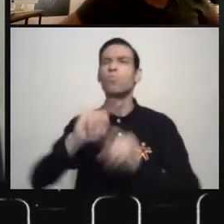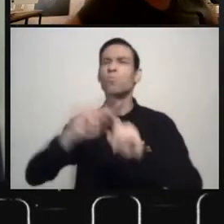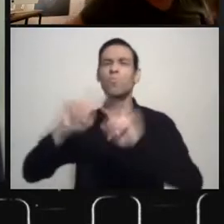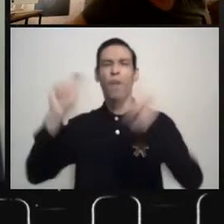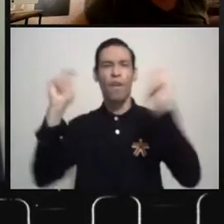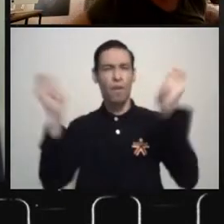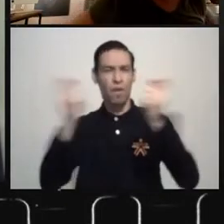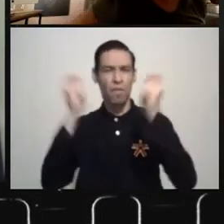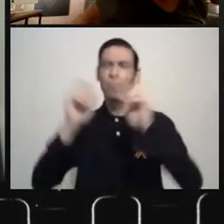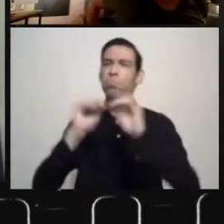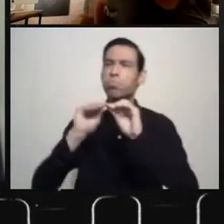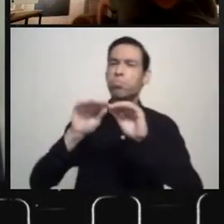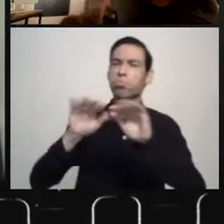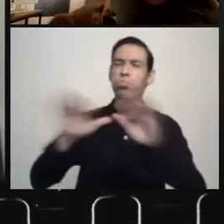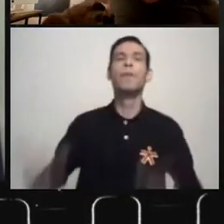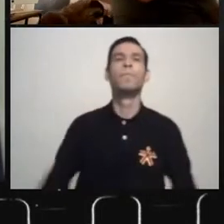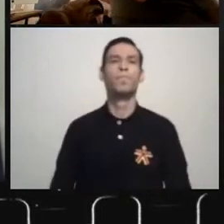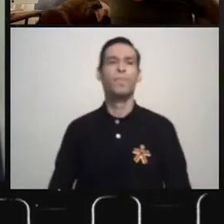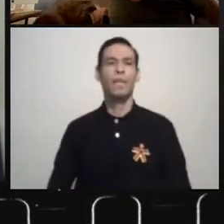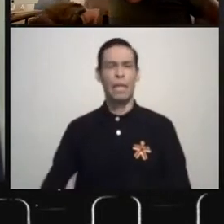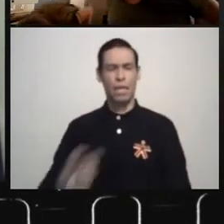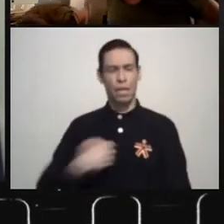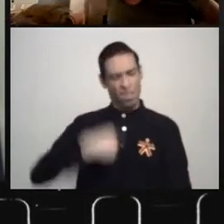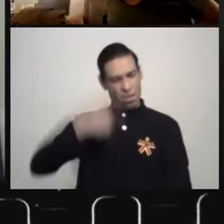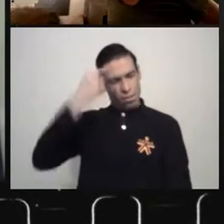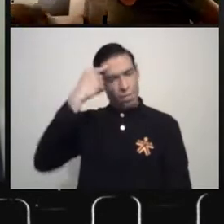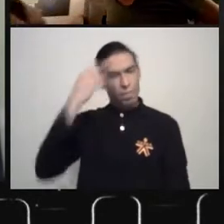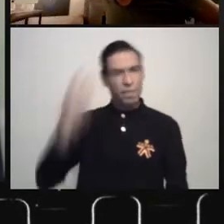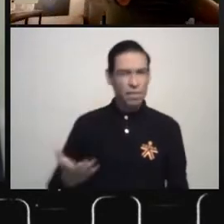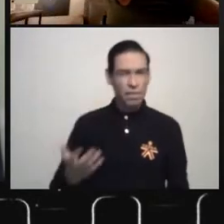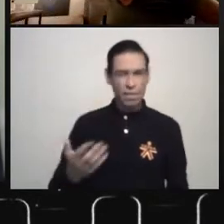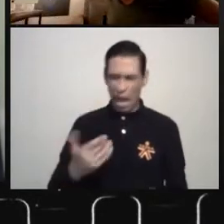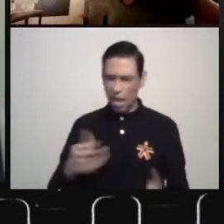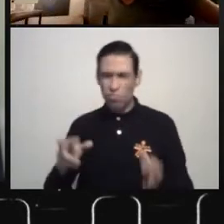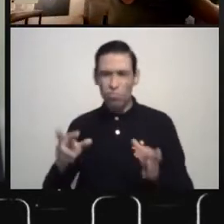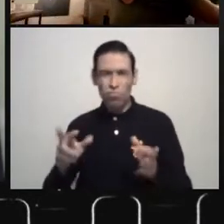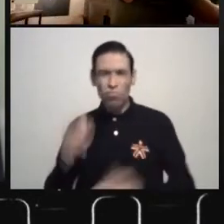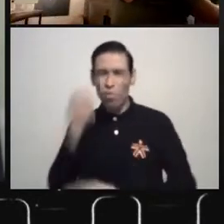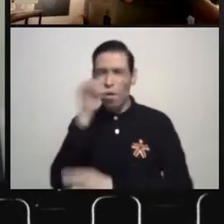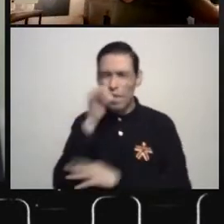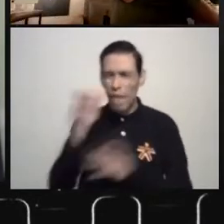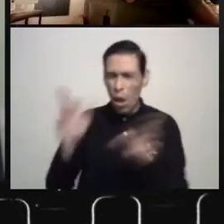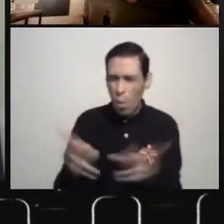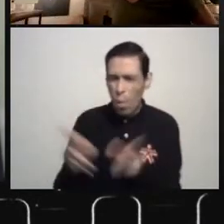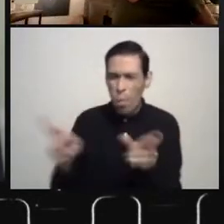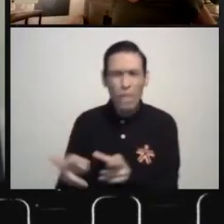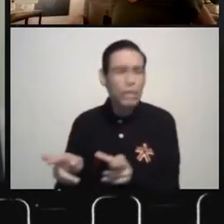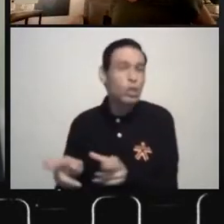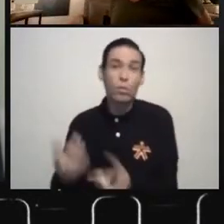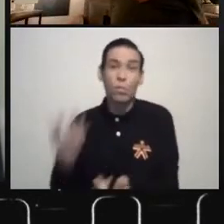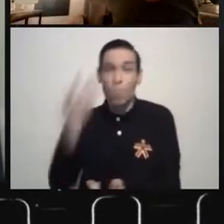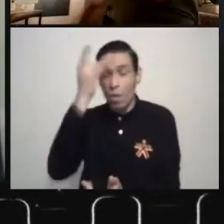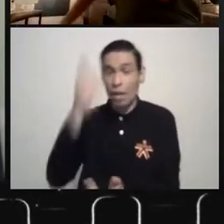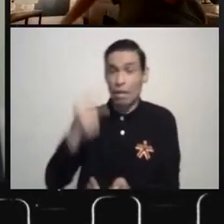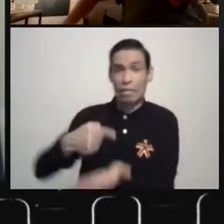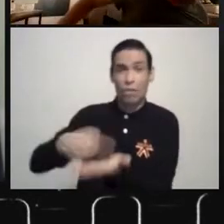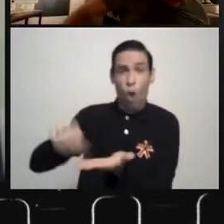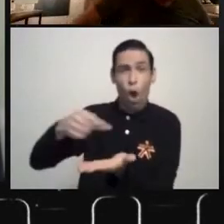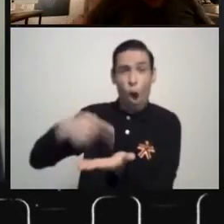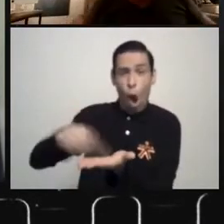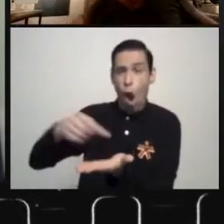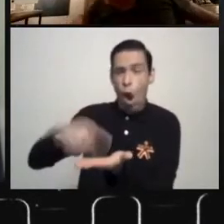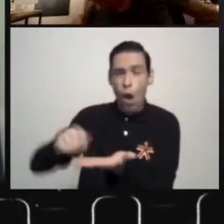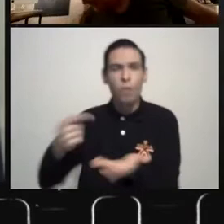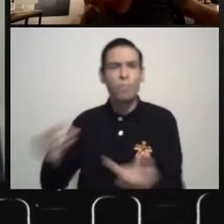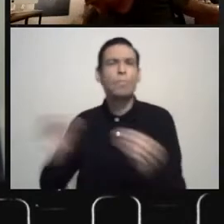decidí, digamos, dejar de gastar plata haciendo cortos porque son costosos y requieren mucho esfuerzo. Y decidí